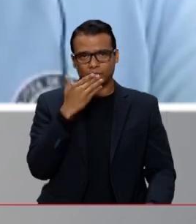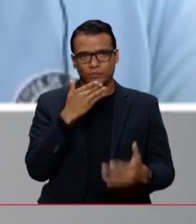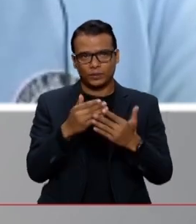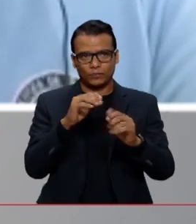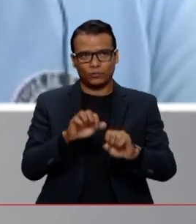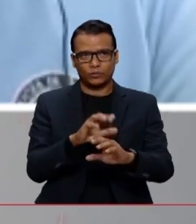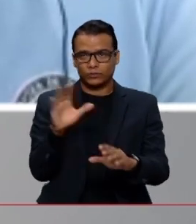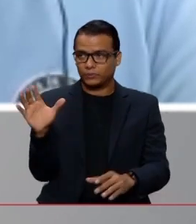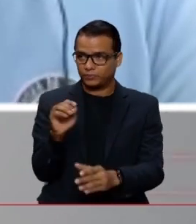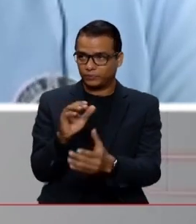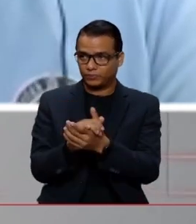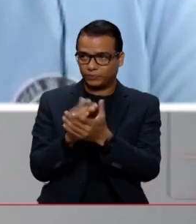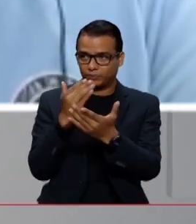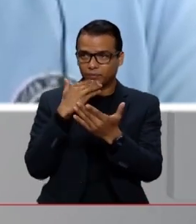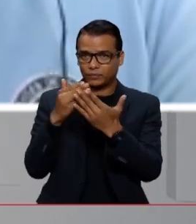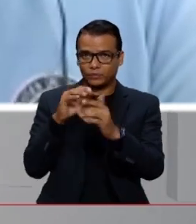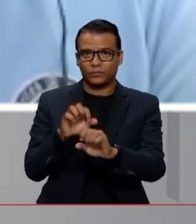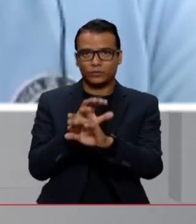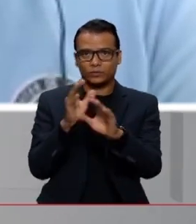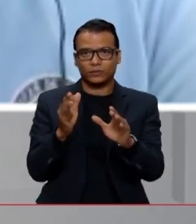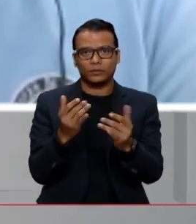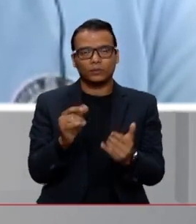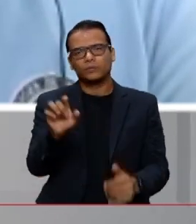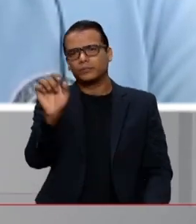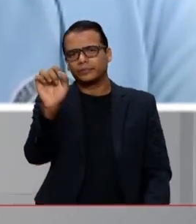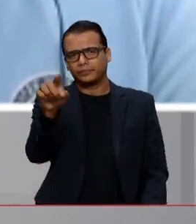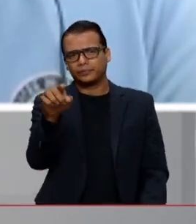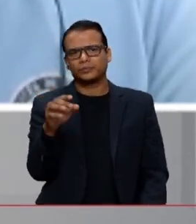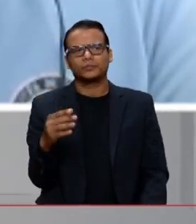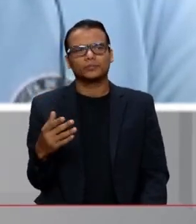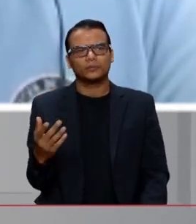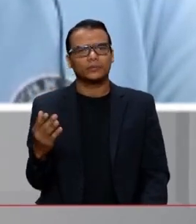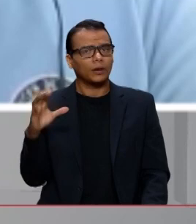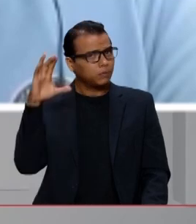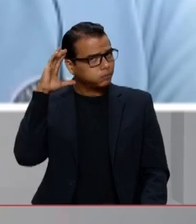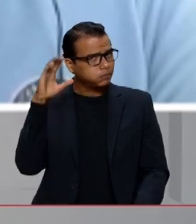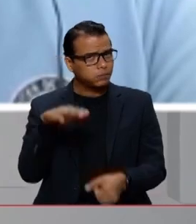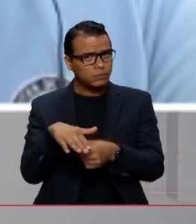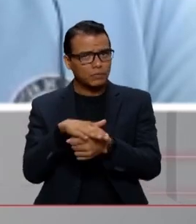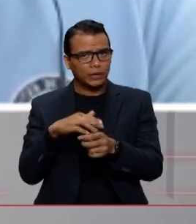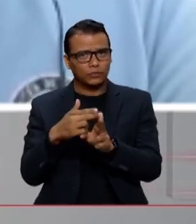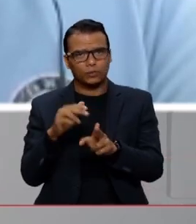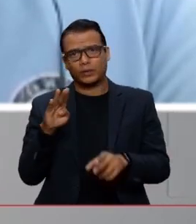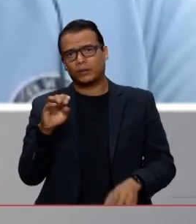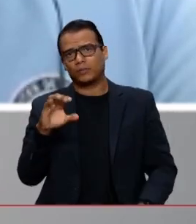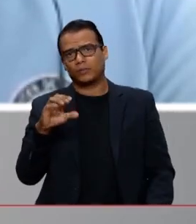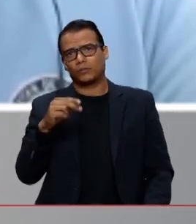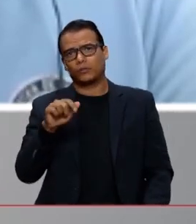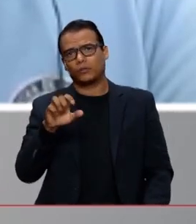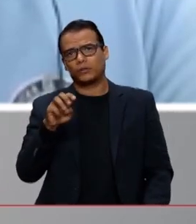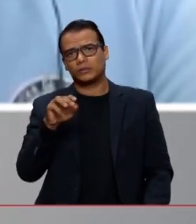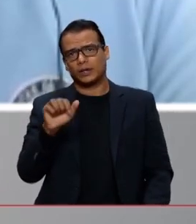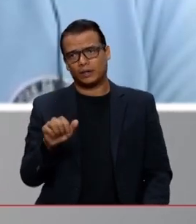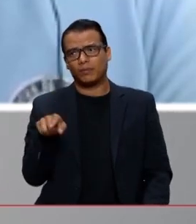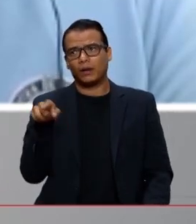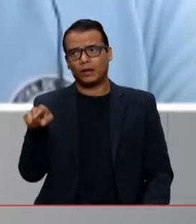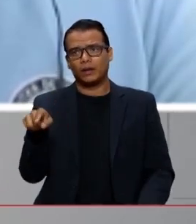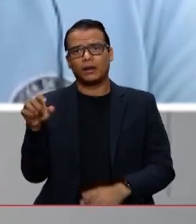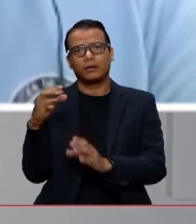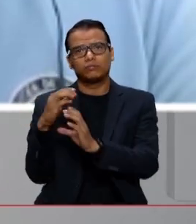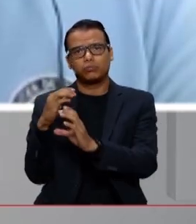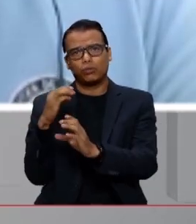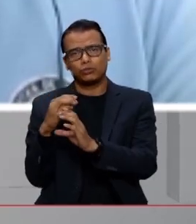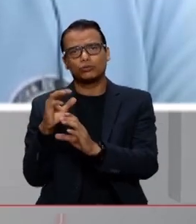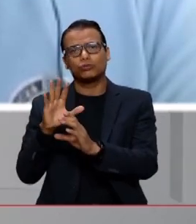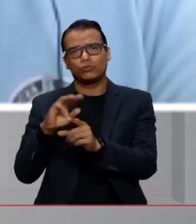días. Julio, pues aprovechamos para consultarle primero por una colisión entre un vehículo particular y un bus del Mío a la altura del barrio Bochalema. ¿Cuál